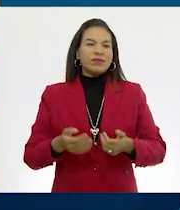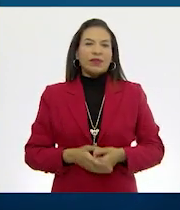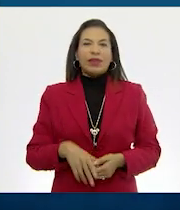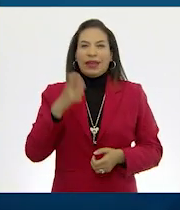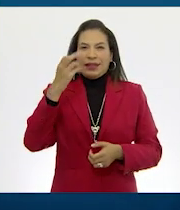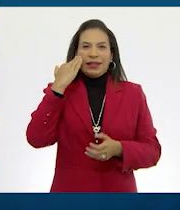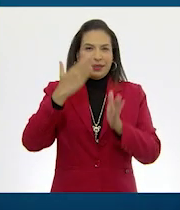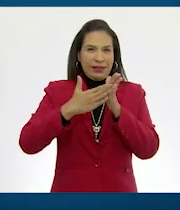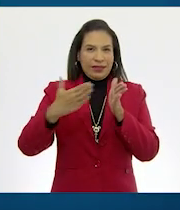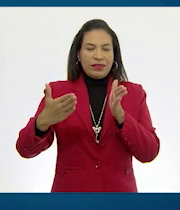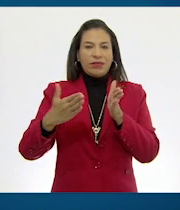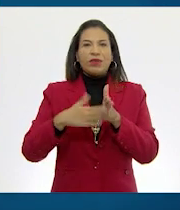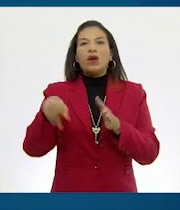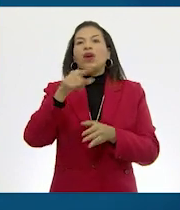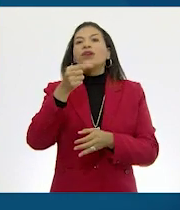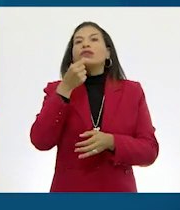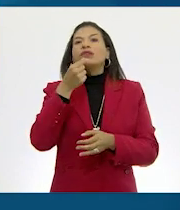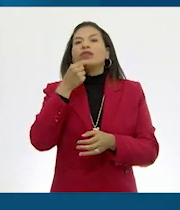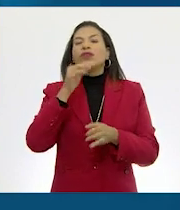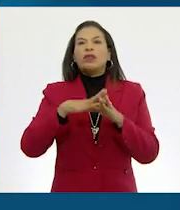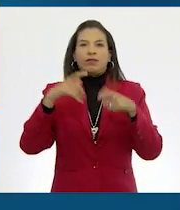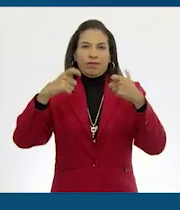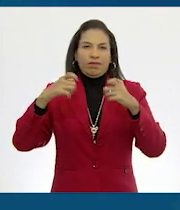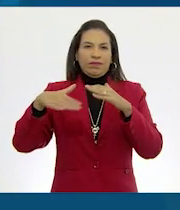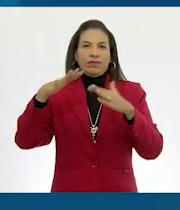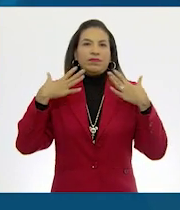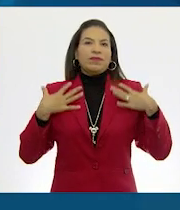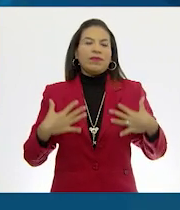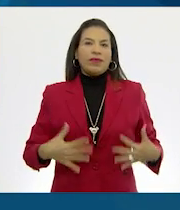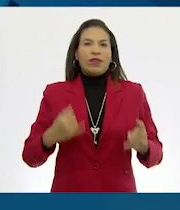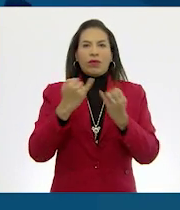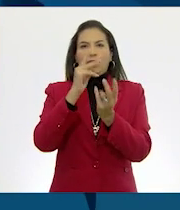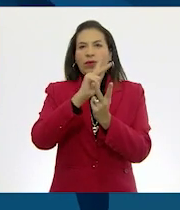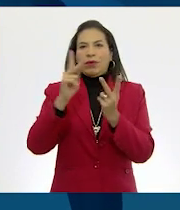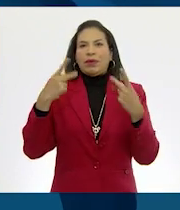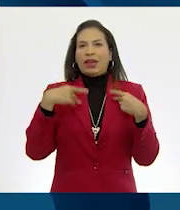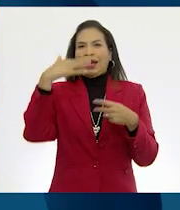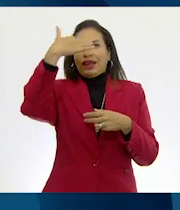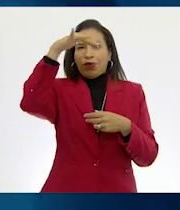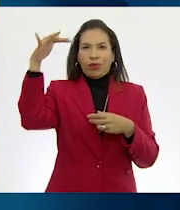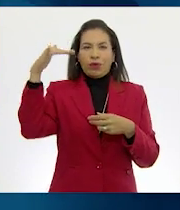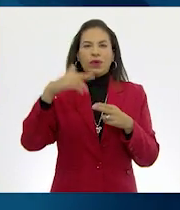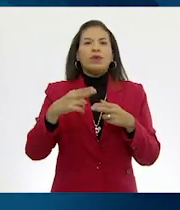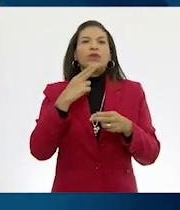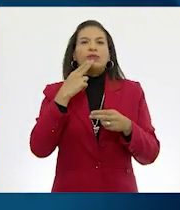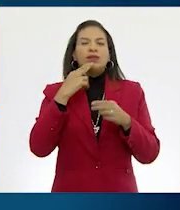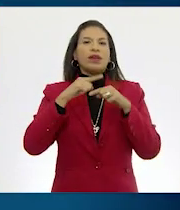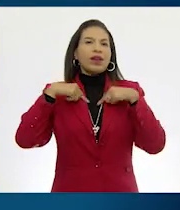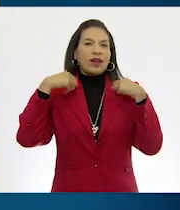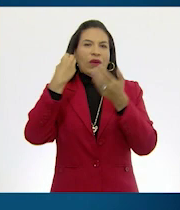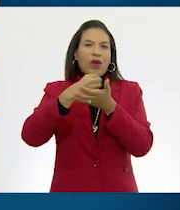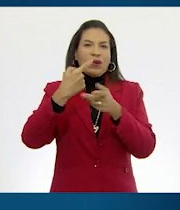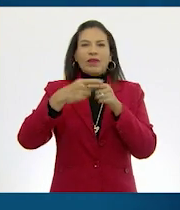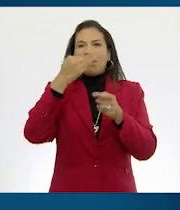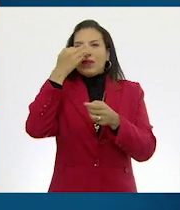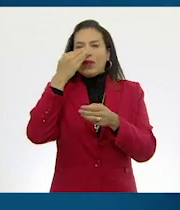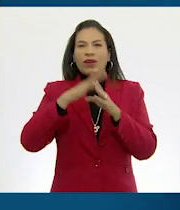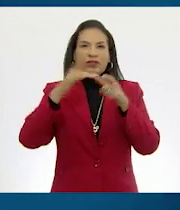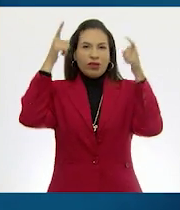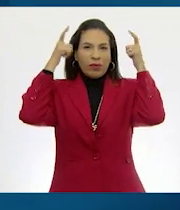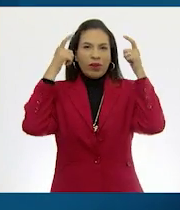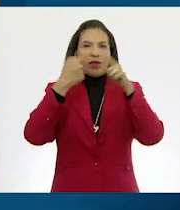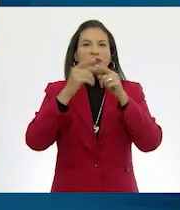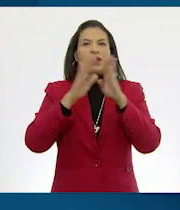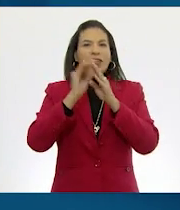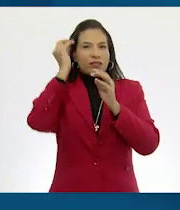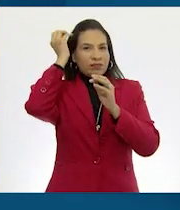En esta época, los niños de clases altas vestían de forma similar a los adultos. Usaban joyas, flores, sombreros y